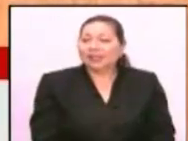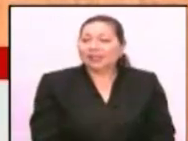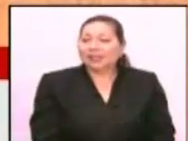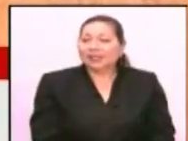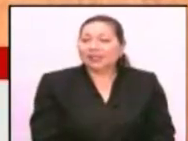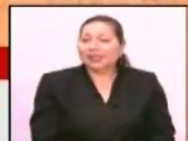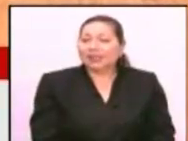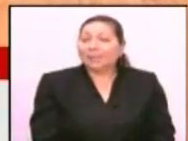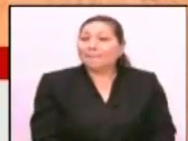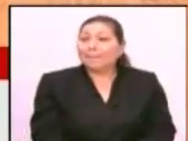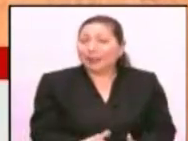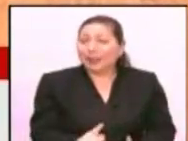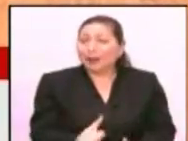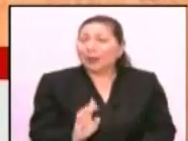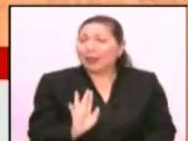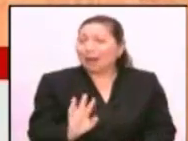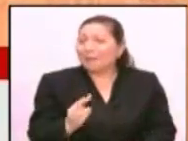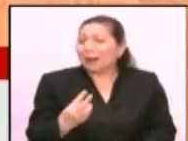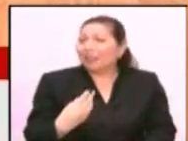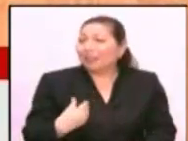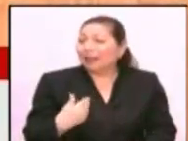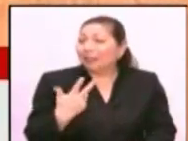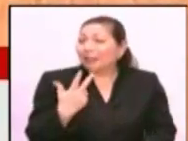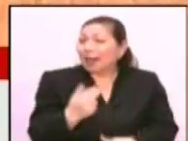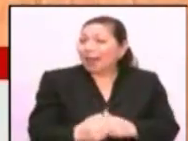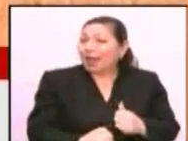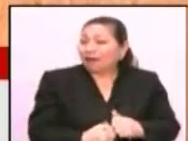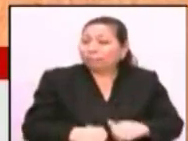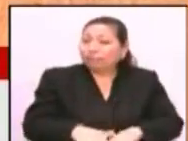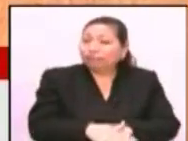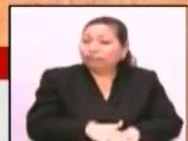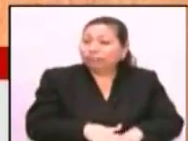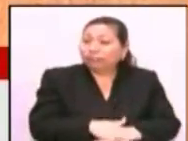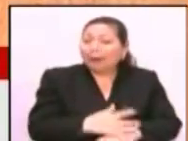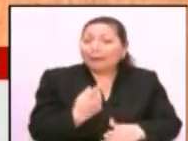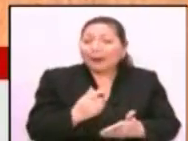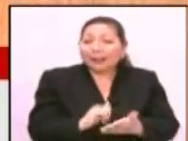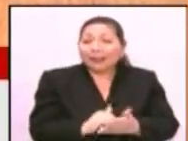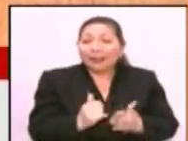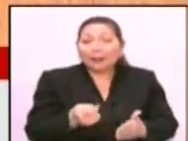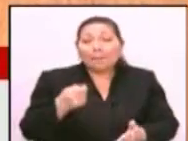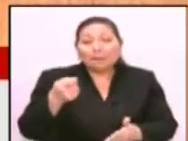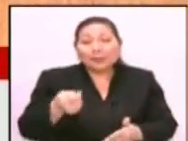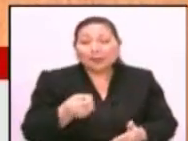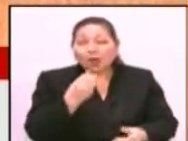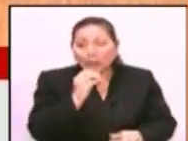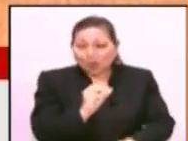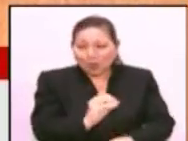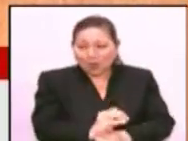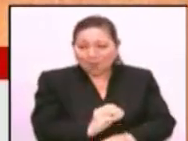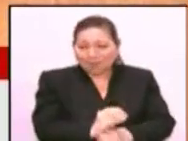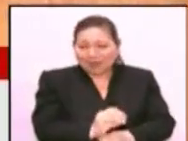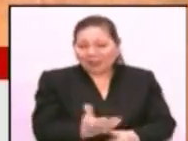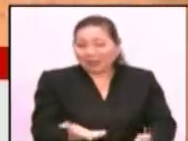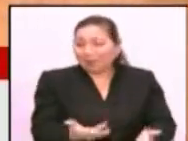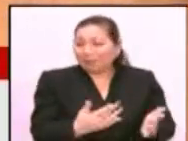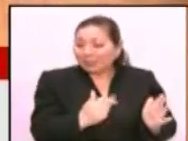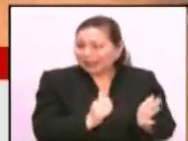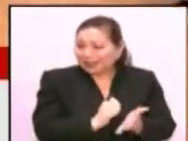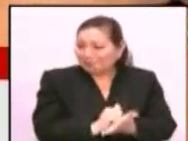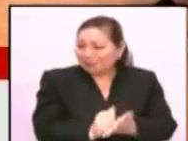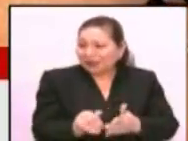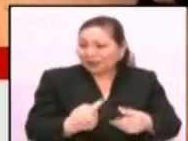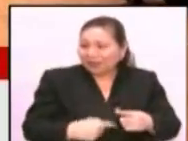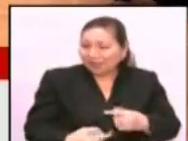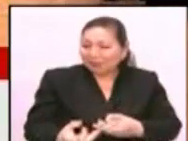Pero la madre tiene que pasar 3 años en un proceso de familia para que se establezca la pensión alimenticia, esperar 6 meses hasta